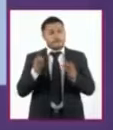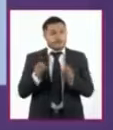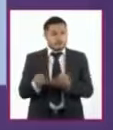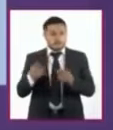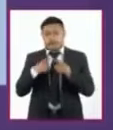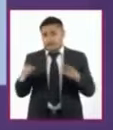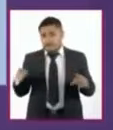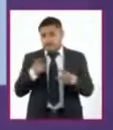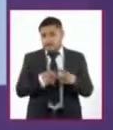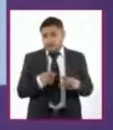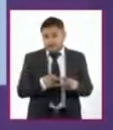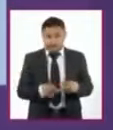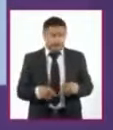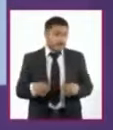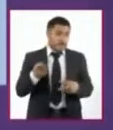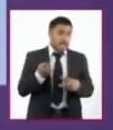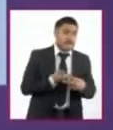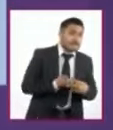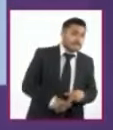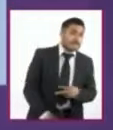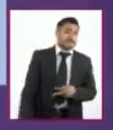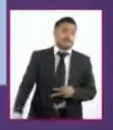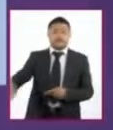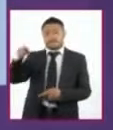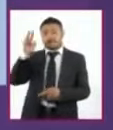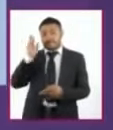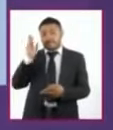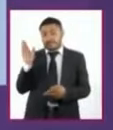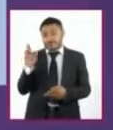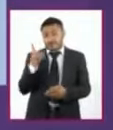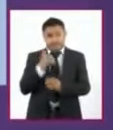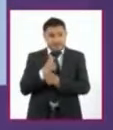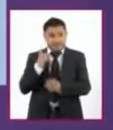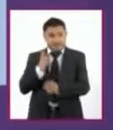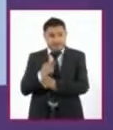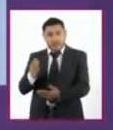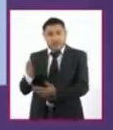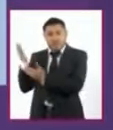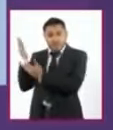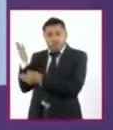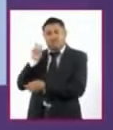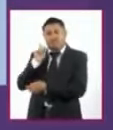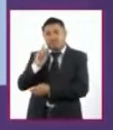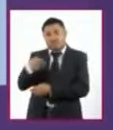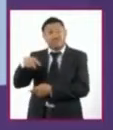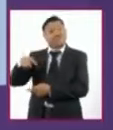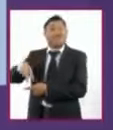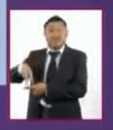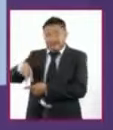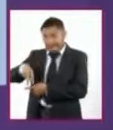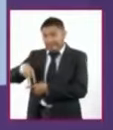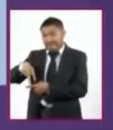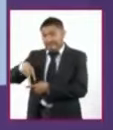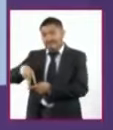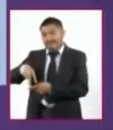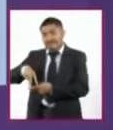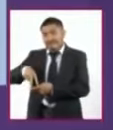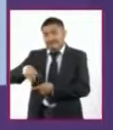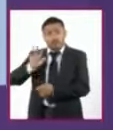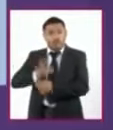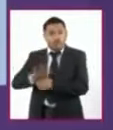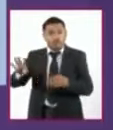geométricas. Empecemos con la primera figura de la imagen, que es un triángulo. ¿Podrían decir qué tipo